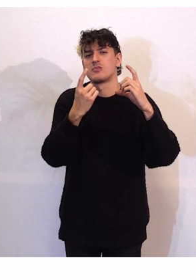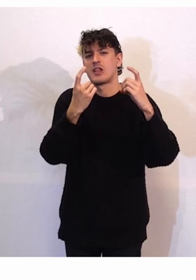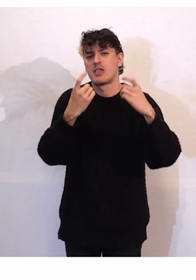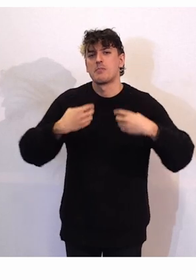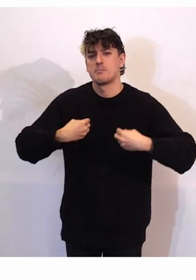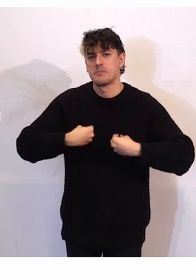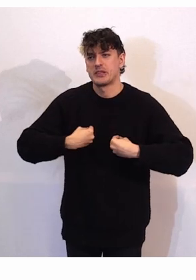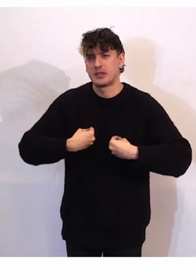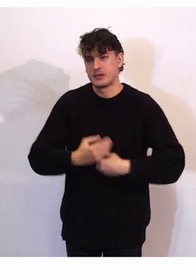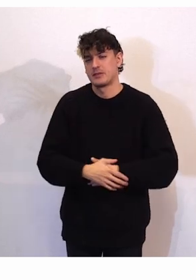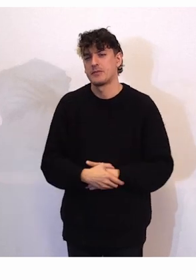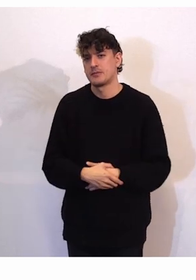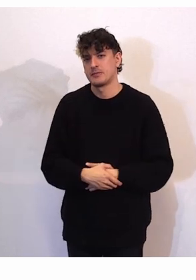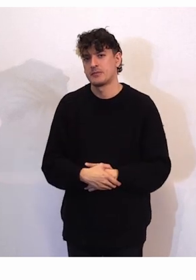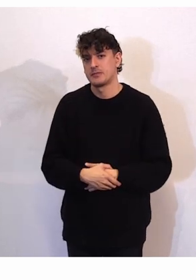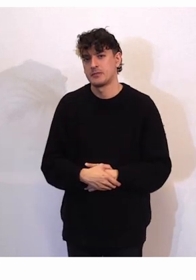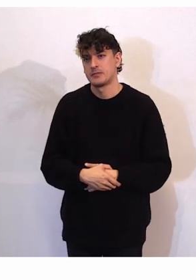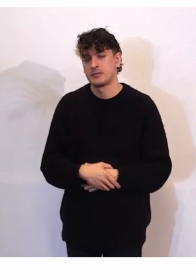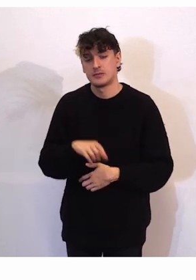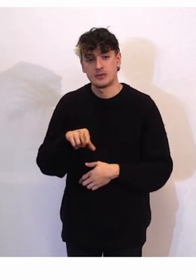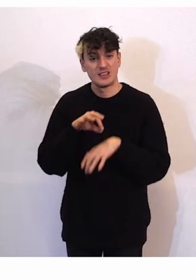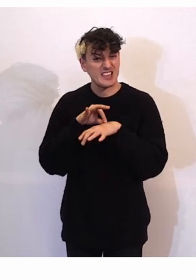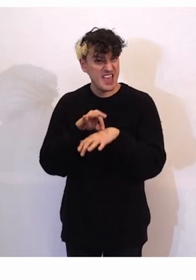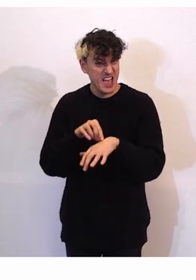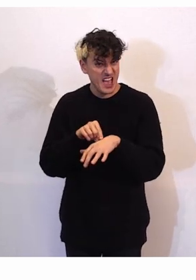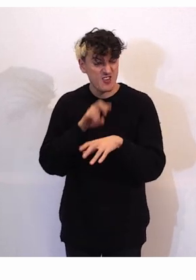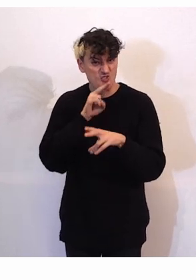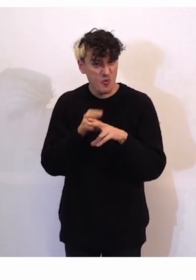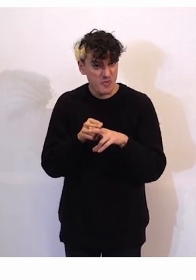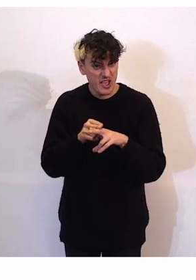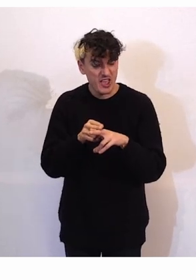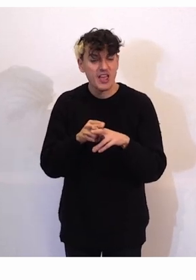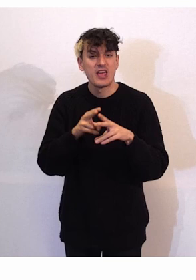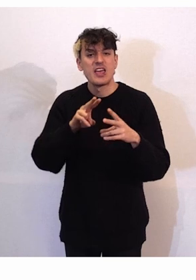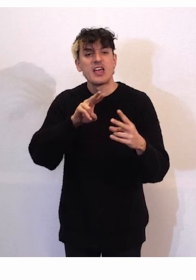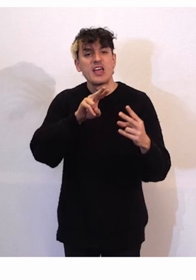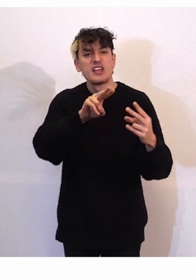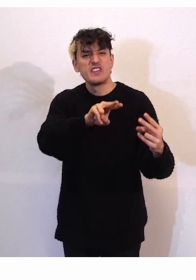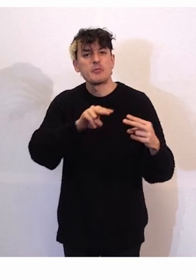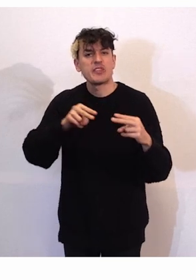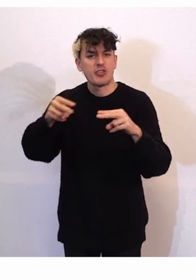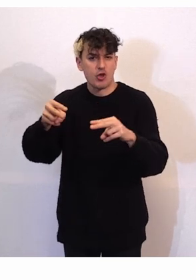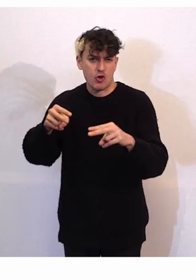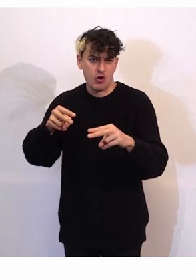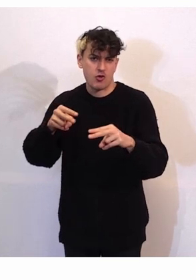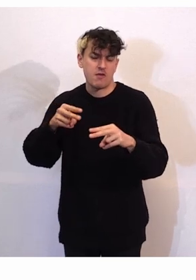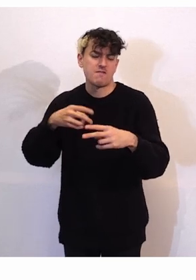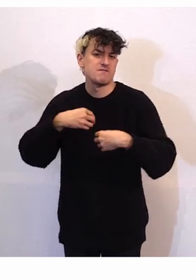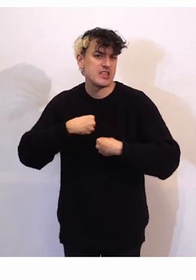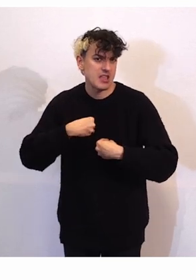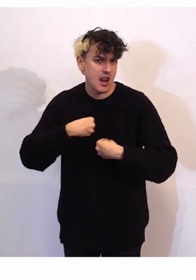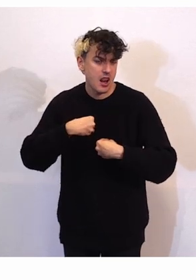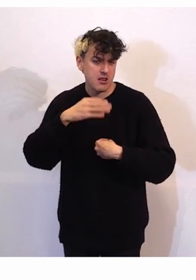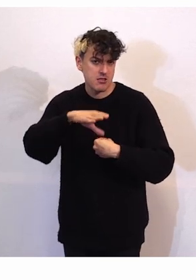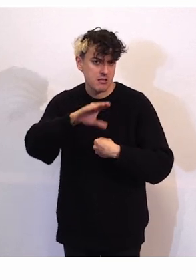vital. Esta guía se llama Interpretación Vital, no porque sea algo baladí, es que es una necesidad